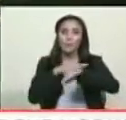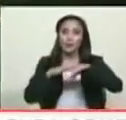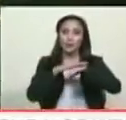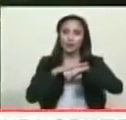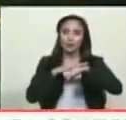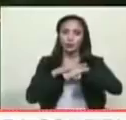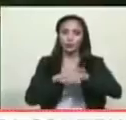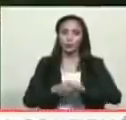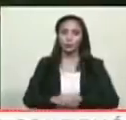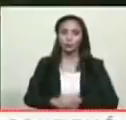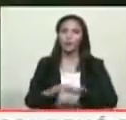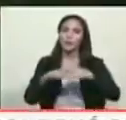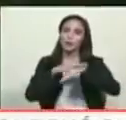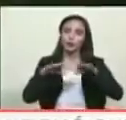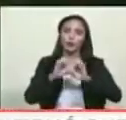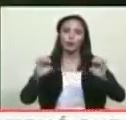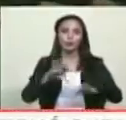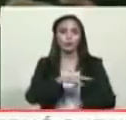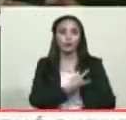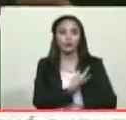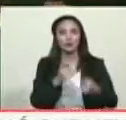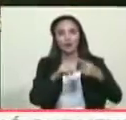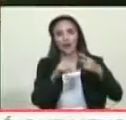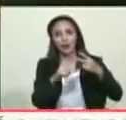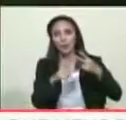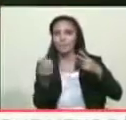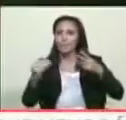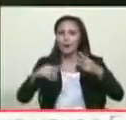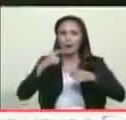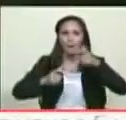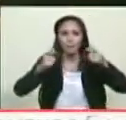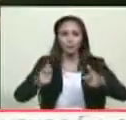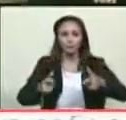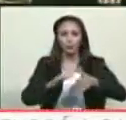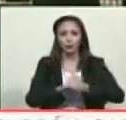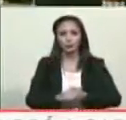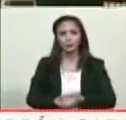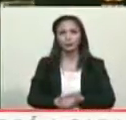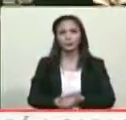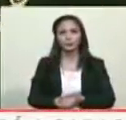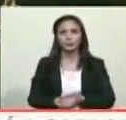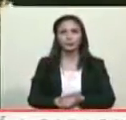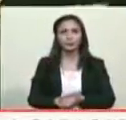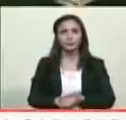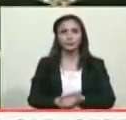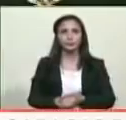Poder Popular para Educación Universitaria, Ciencia y Tecnología, Utber Roa.